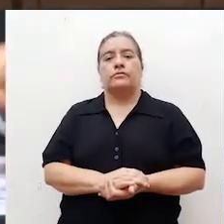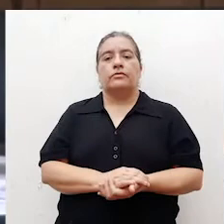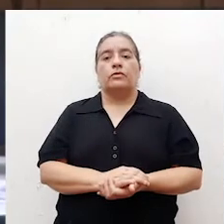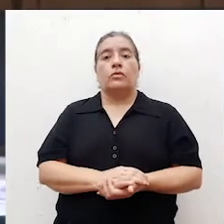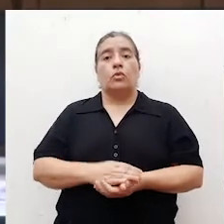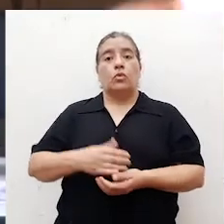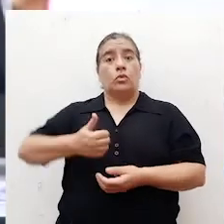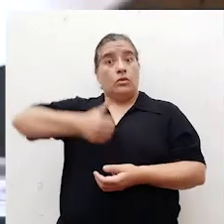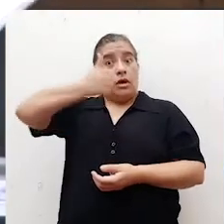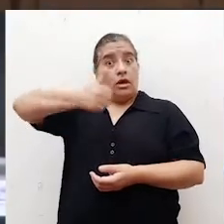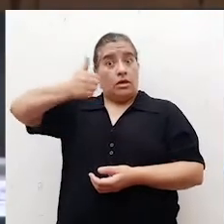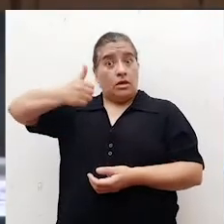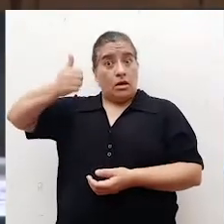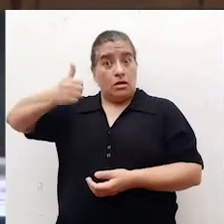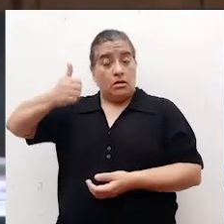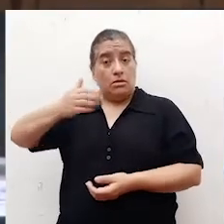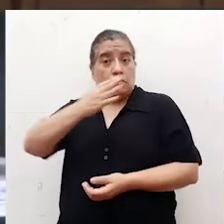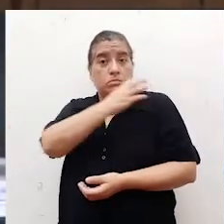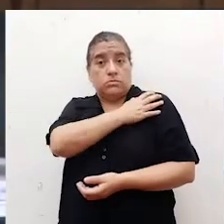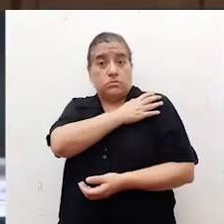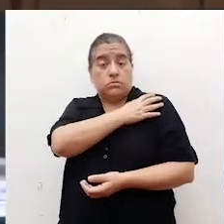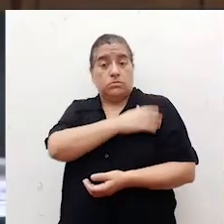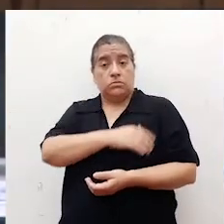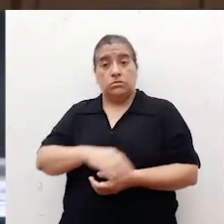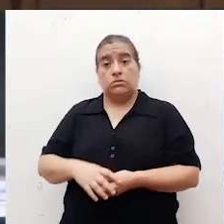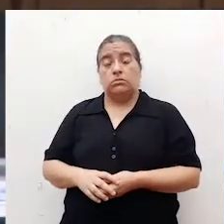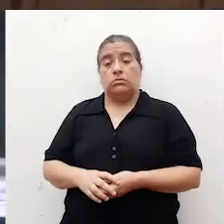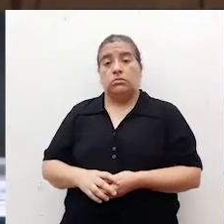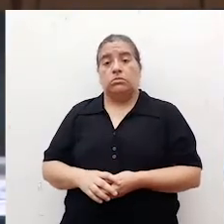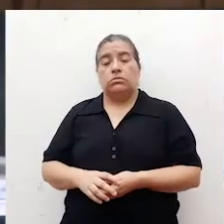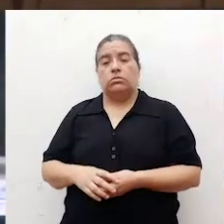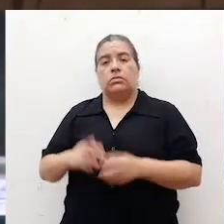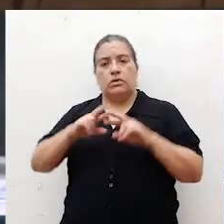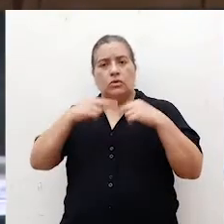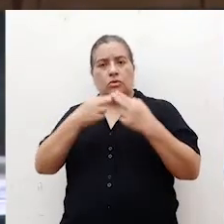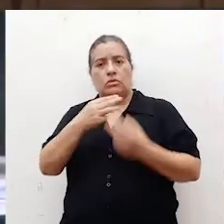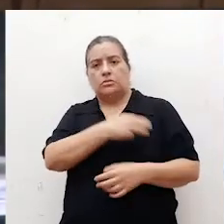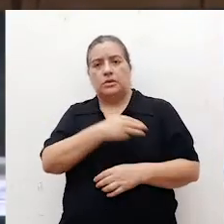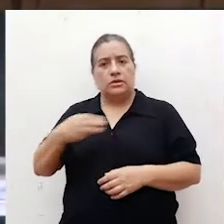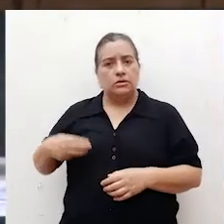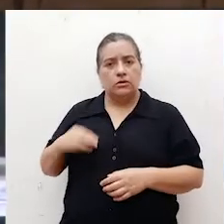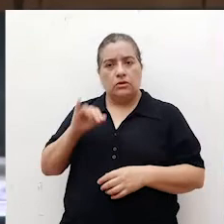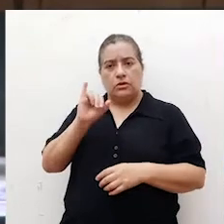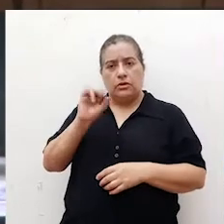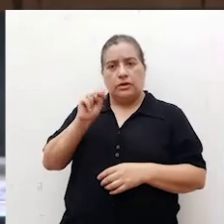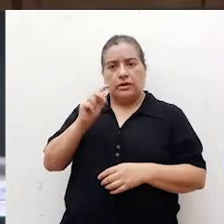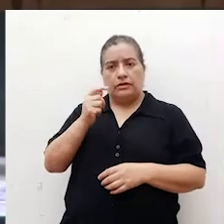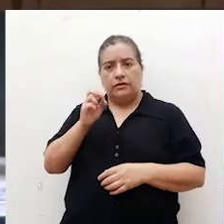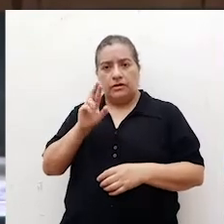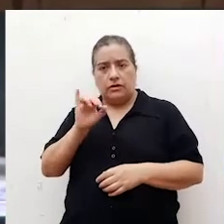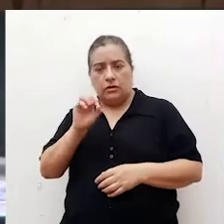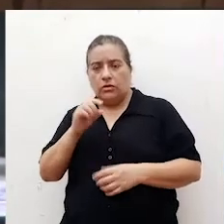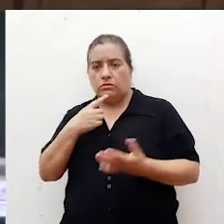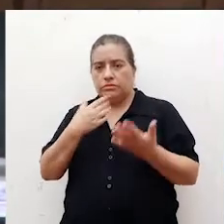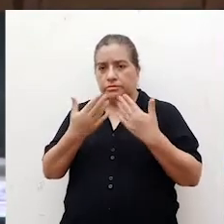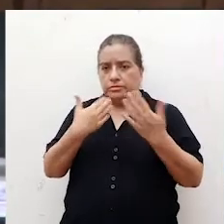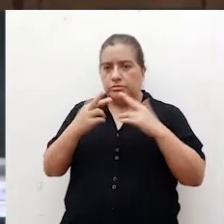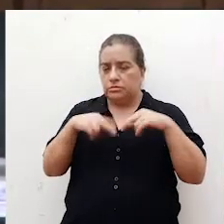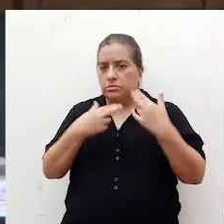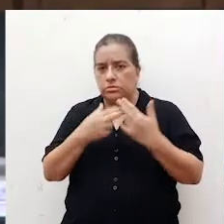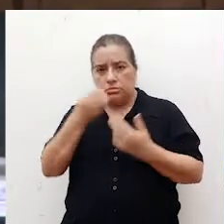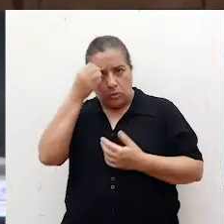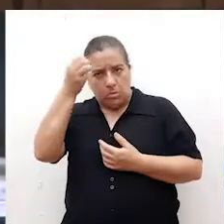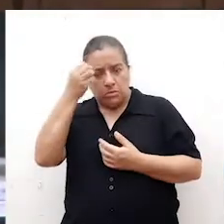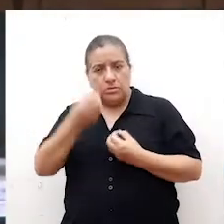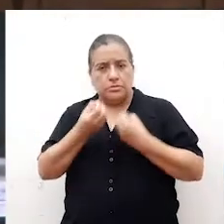Bueno, sí. Nosotros la semana pasada hemos, mediante